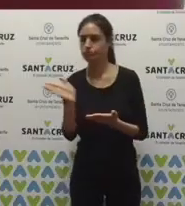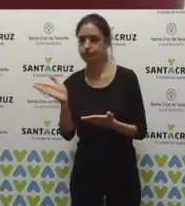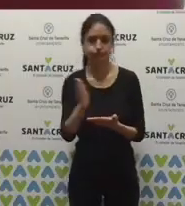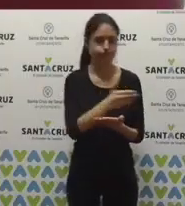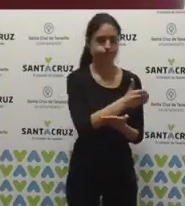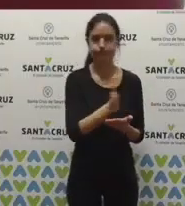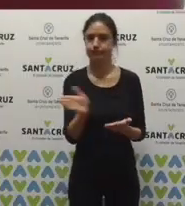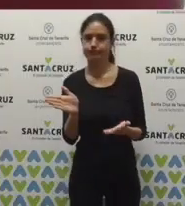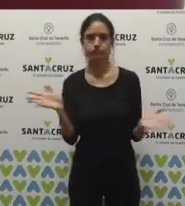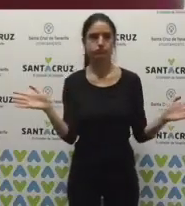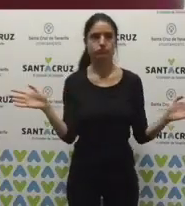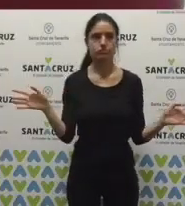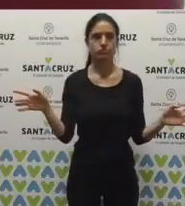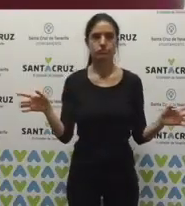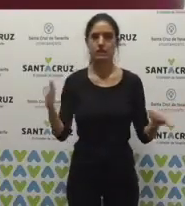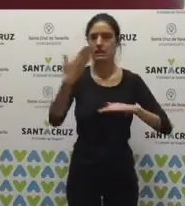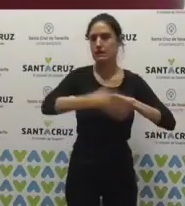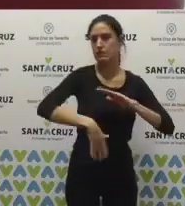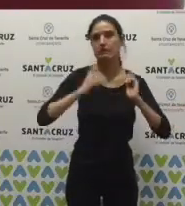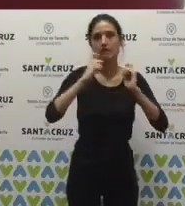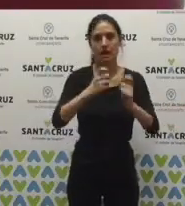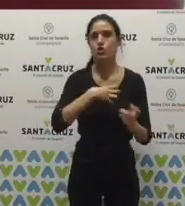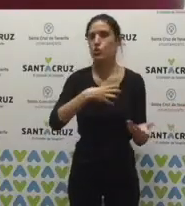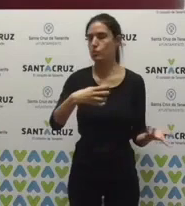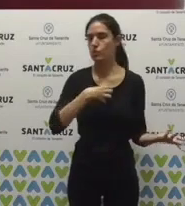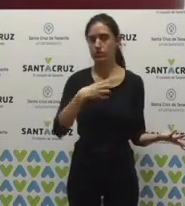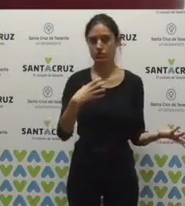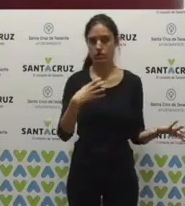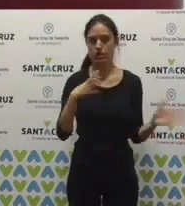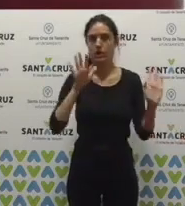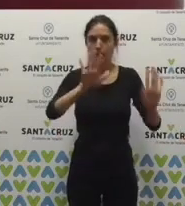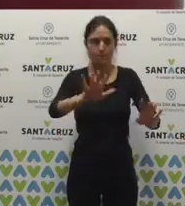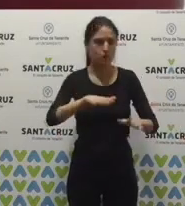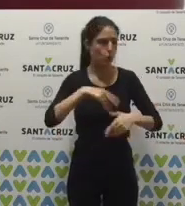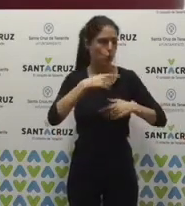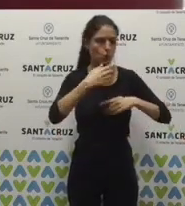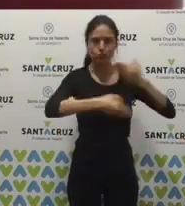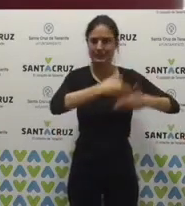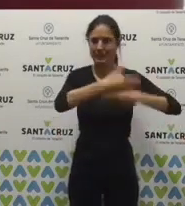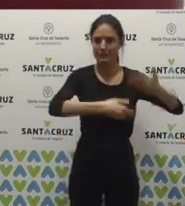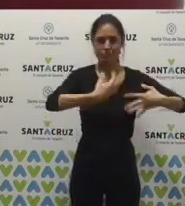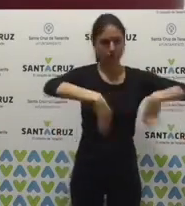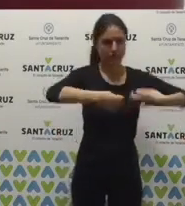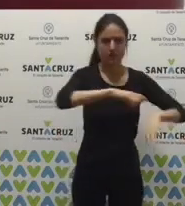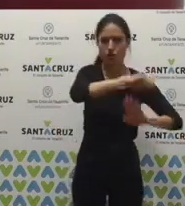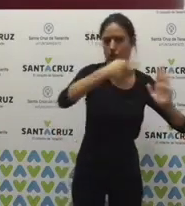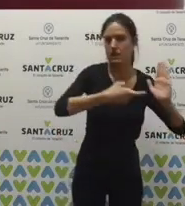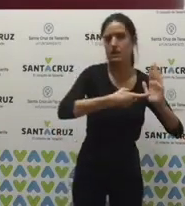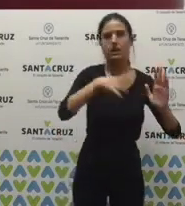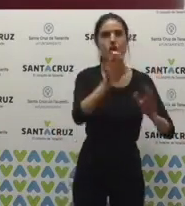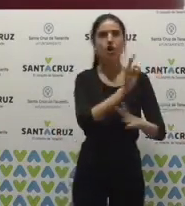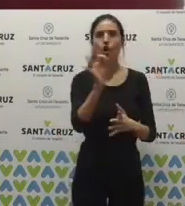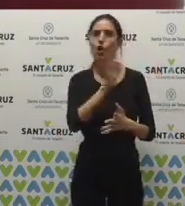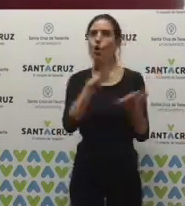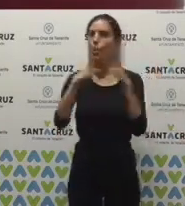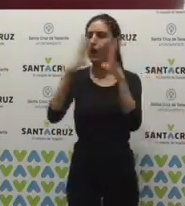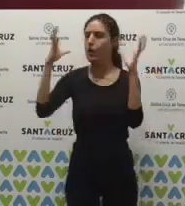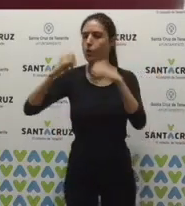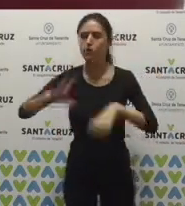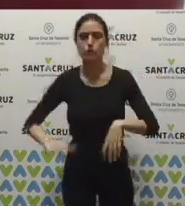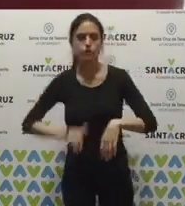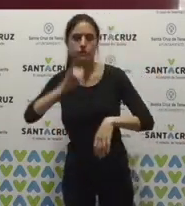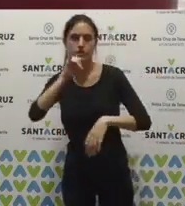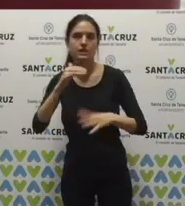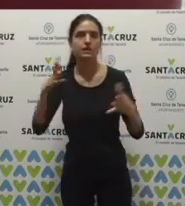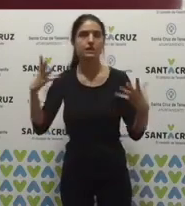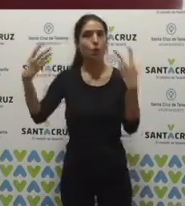a la que usted propuesta que usted ha dicho preferentemente en trámite ordinario de ley con el acuerdo suficiente con la